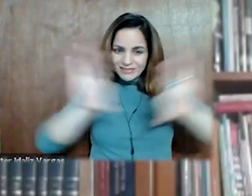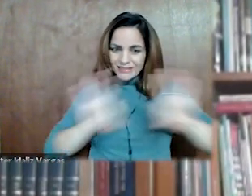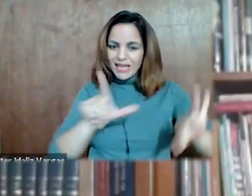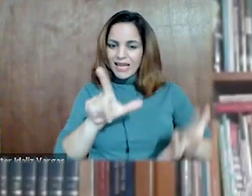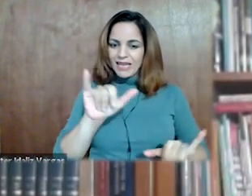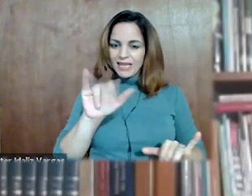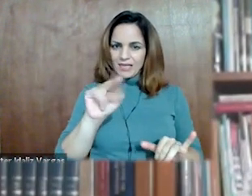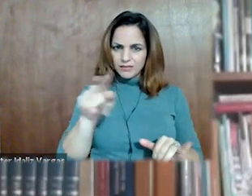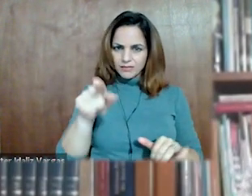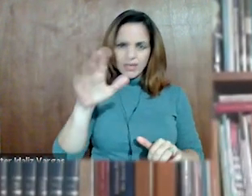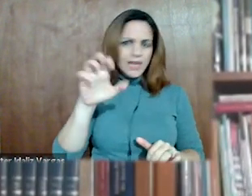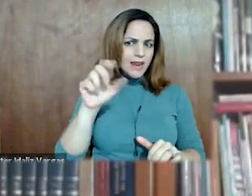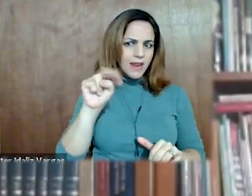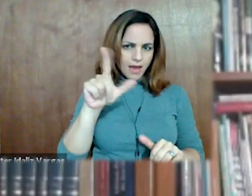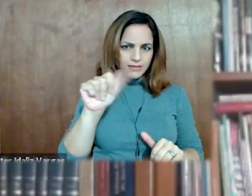¿Me escuchas?